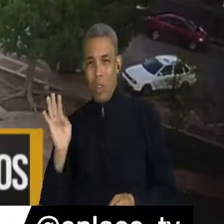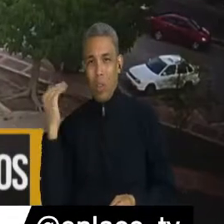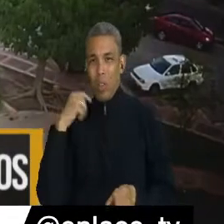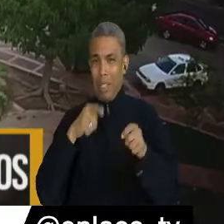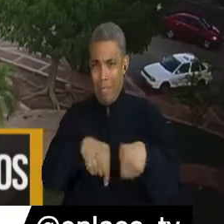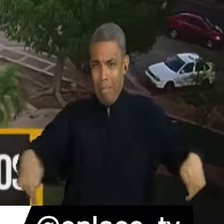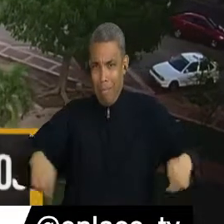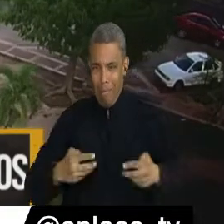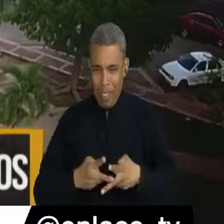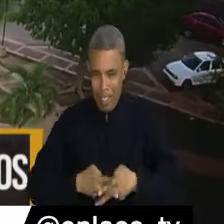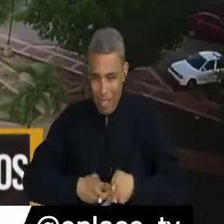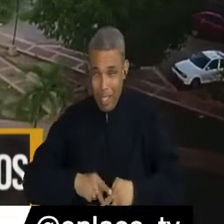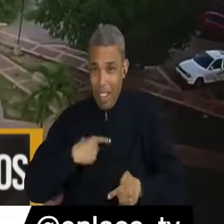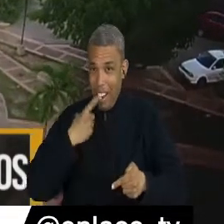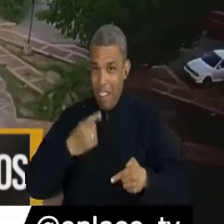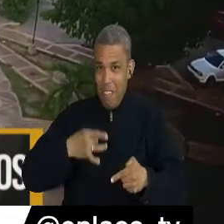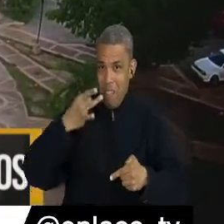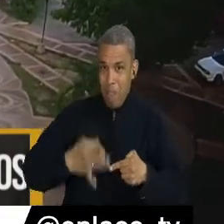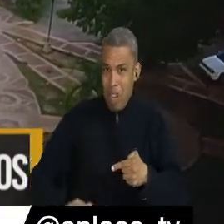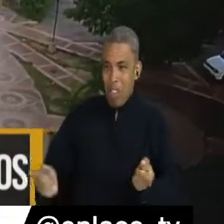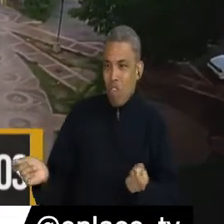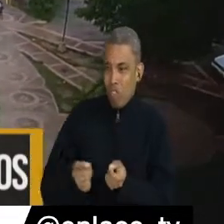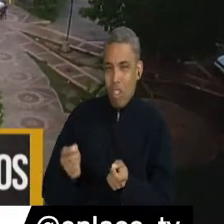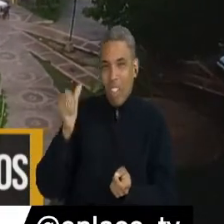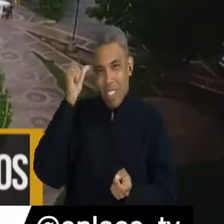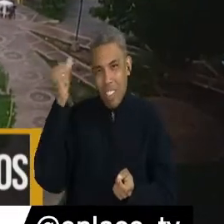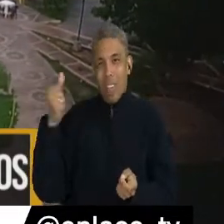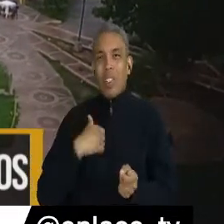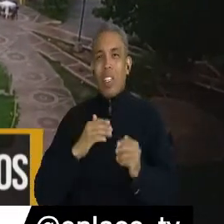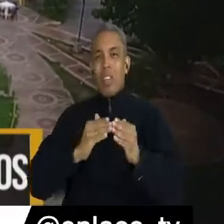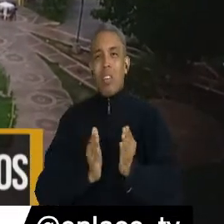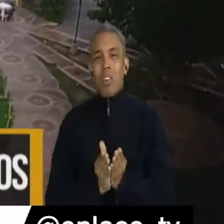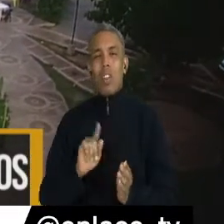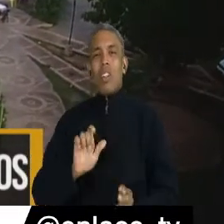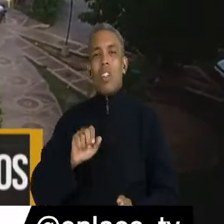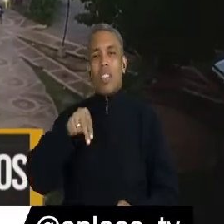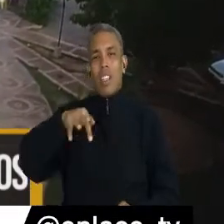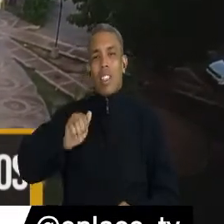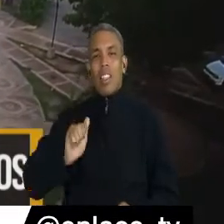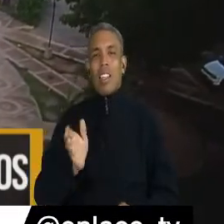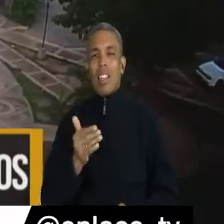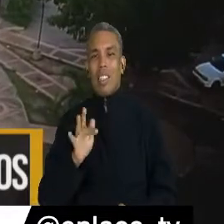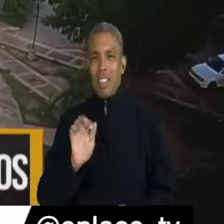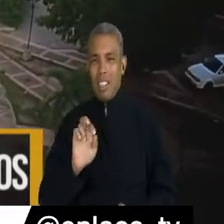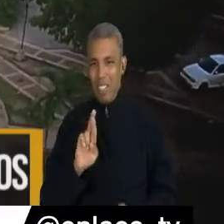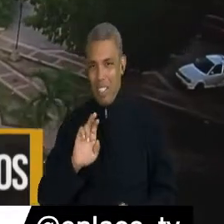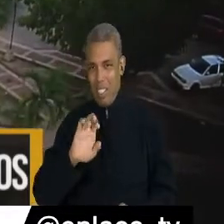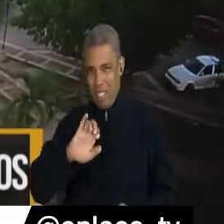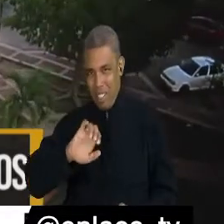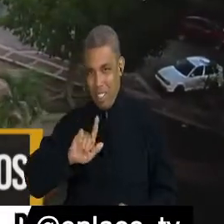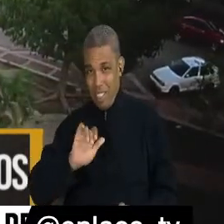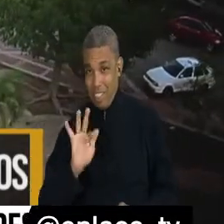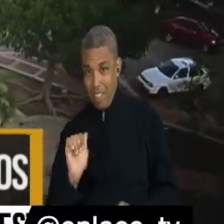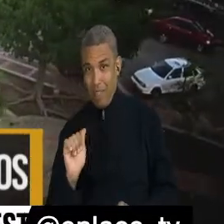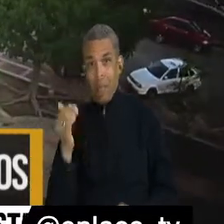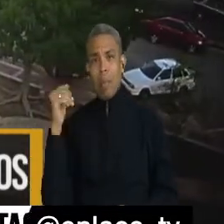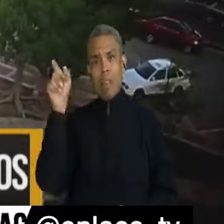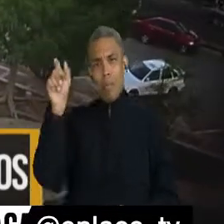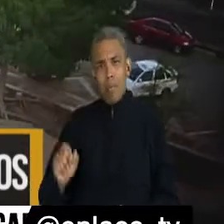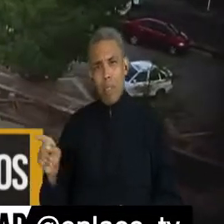estaba ubicado el local junto al Colegio Santa Teresita. Un austriaco también hace parte de la historia de esta ciudad. Fue quien ayudó en